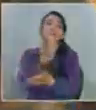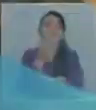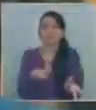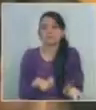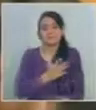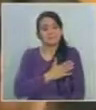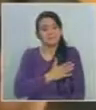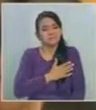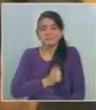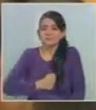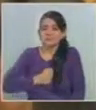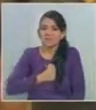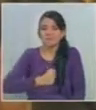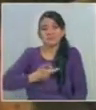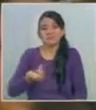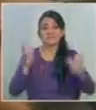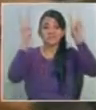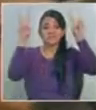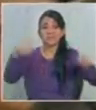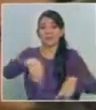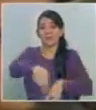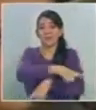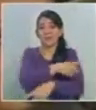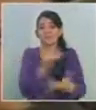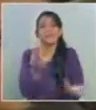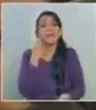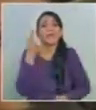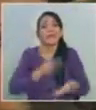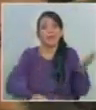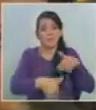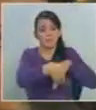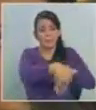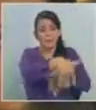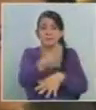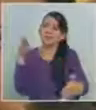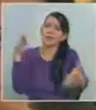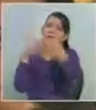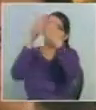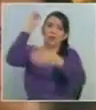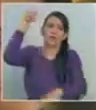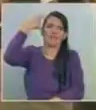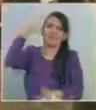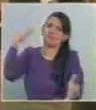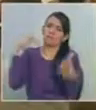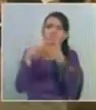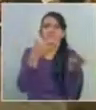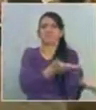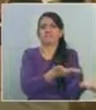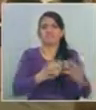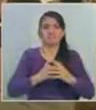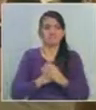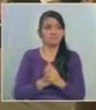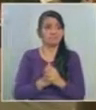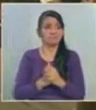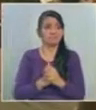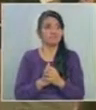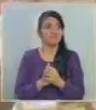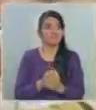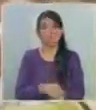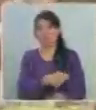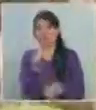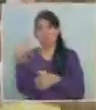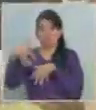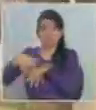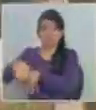políticas son las que están motivando una movilización como la de mañana. En esta ocasión no habrá contramarcha.